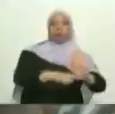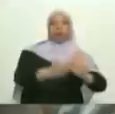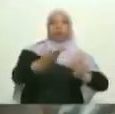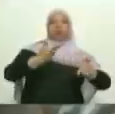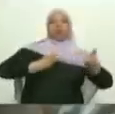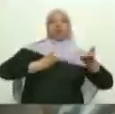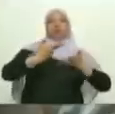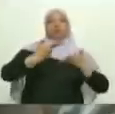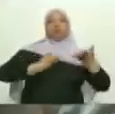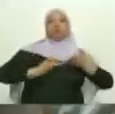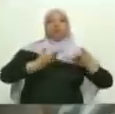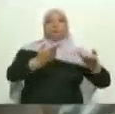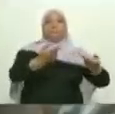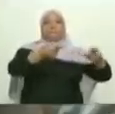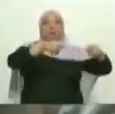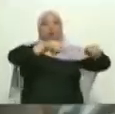así,